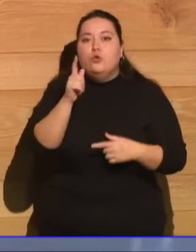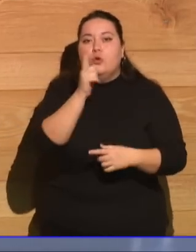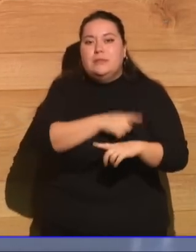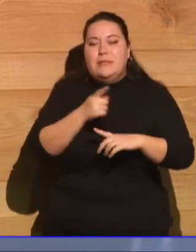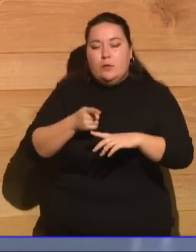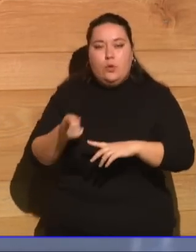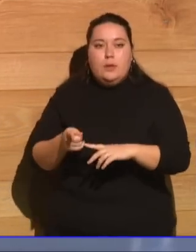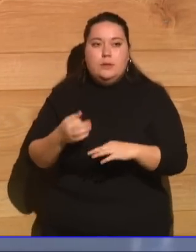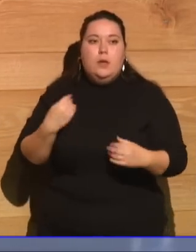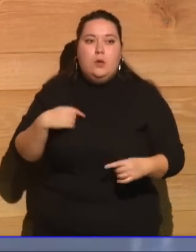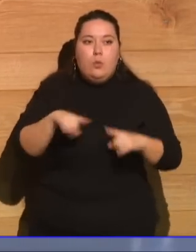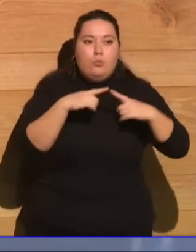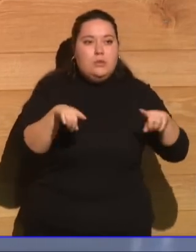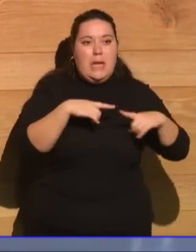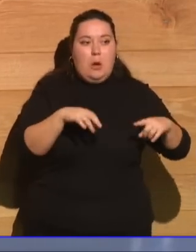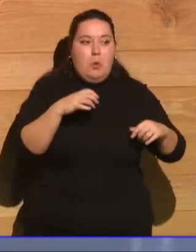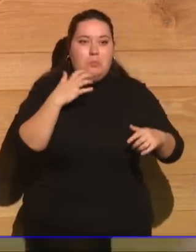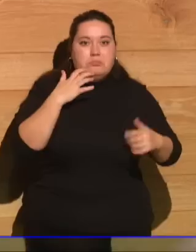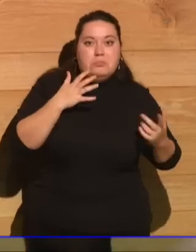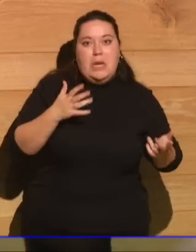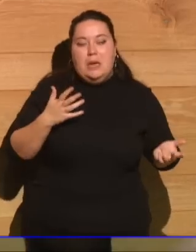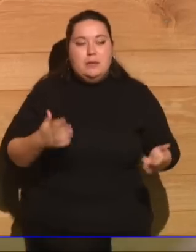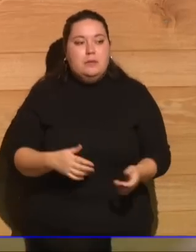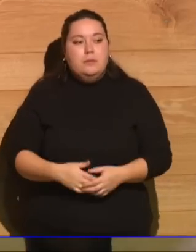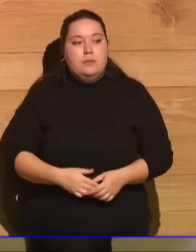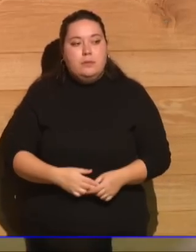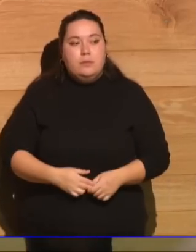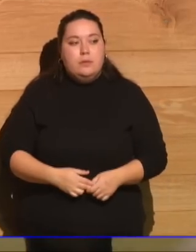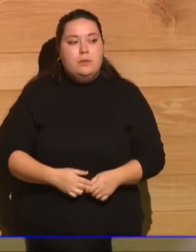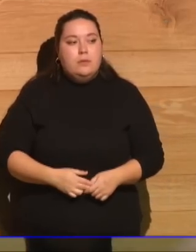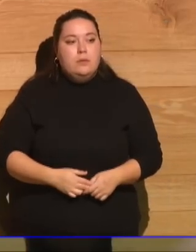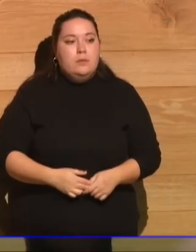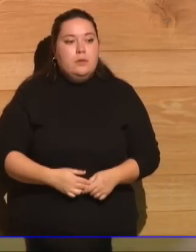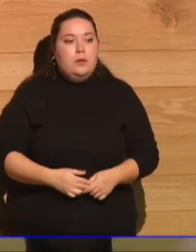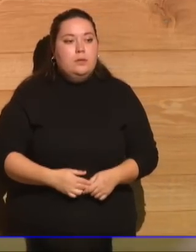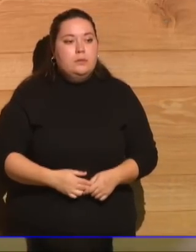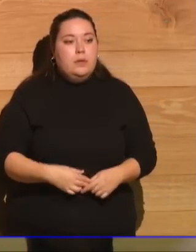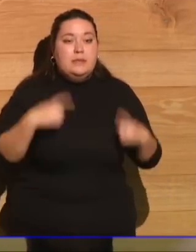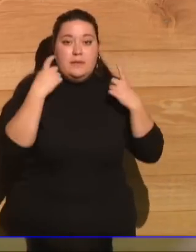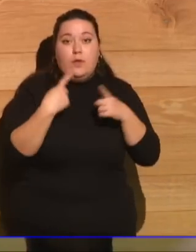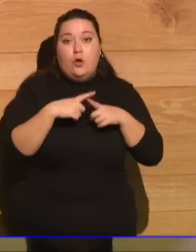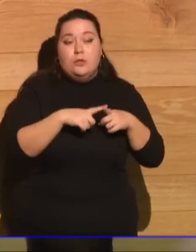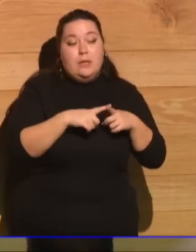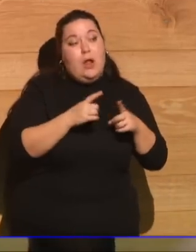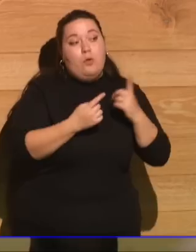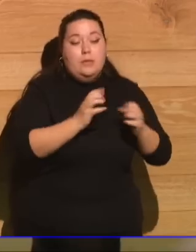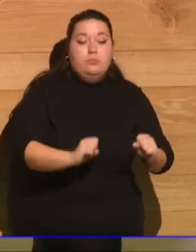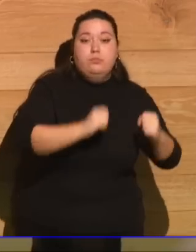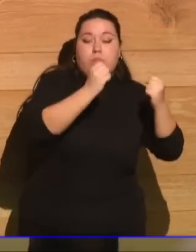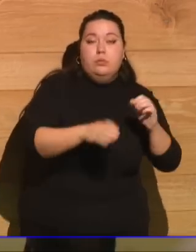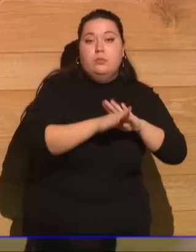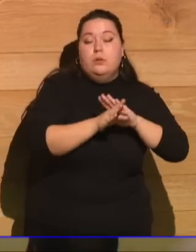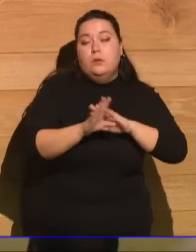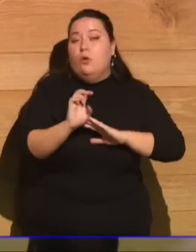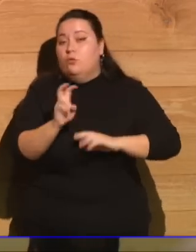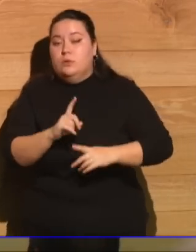esta música saltimbanqui así. Claro, Pero que acordaros de aquella... Se intentan cosas y unas sobreviven y otras no. Sí. Bueno,